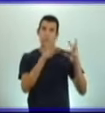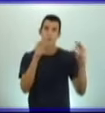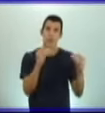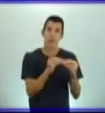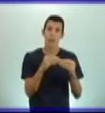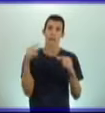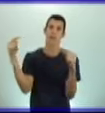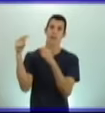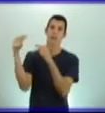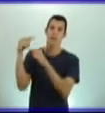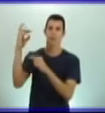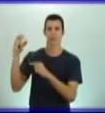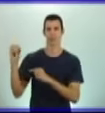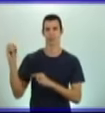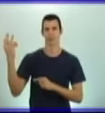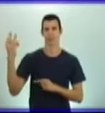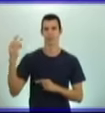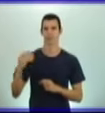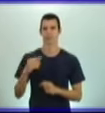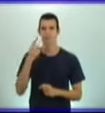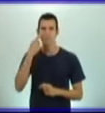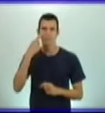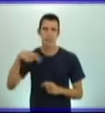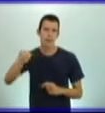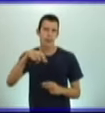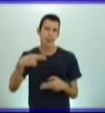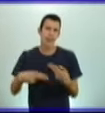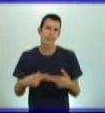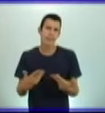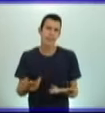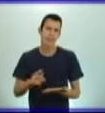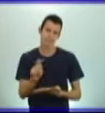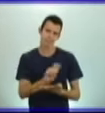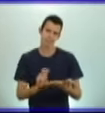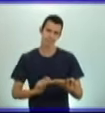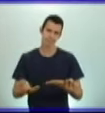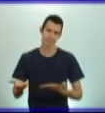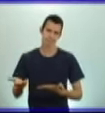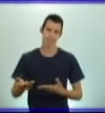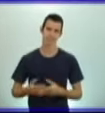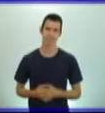Vamos a dar un breve tiempo para que tomen nota de estos aspectos.